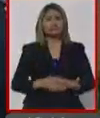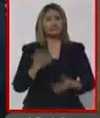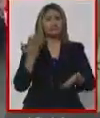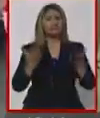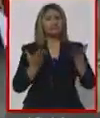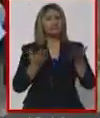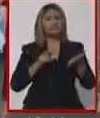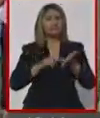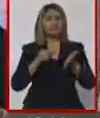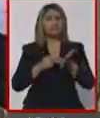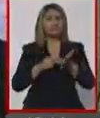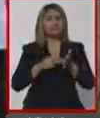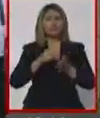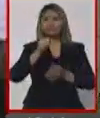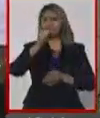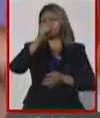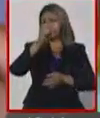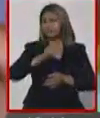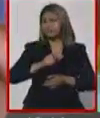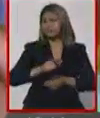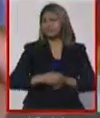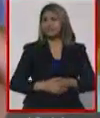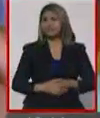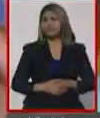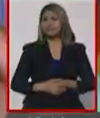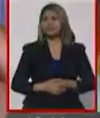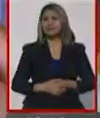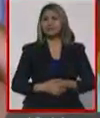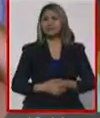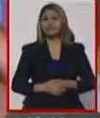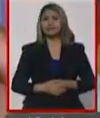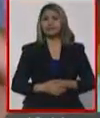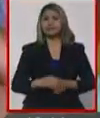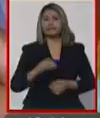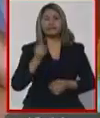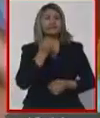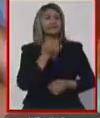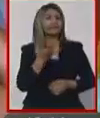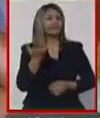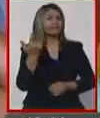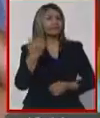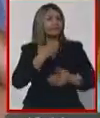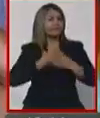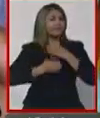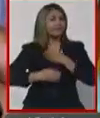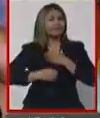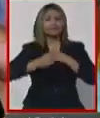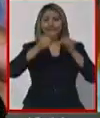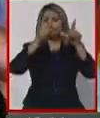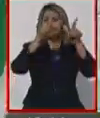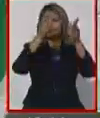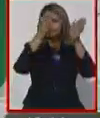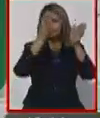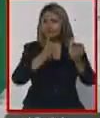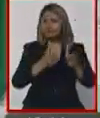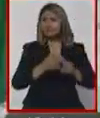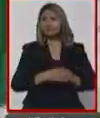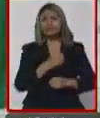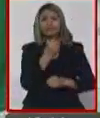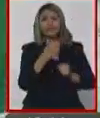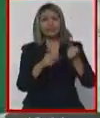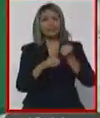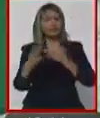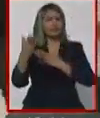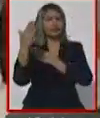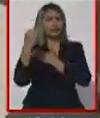medida netamente de interés personal. Responde simplemente a intereses personales de los líderes sindicales de